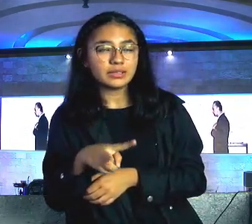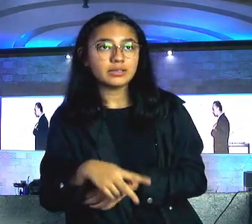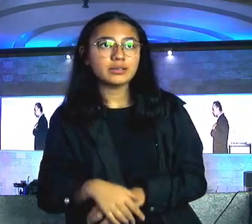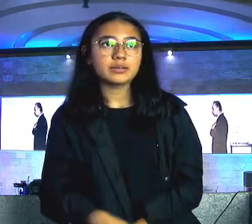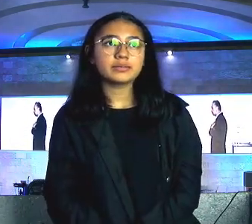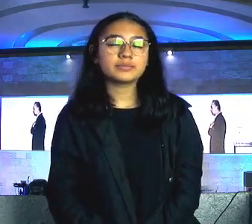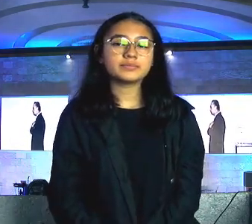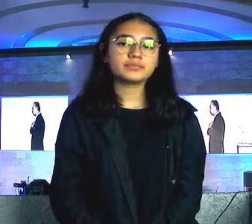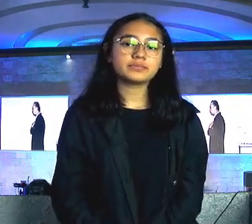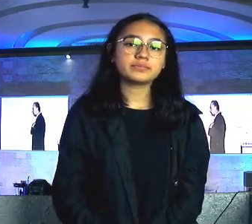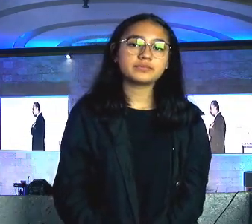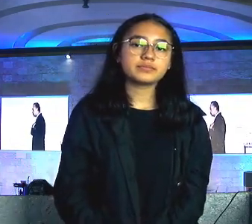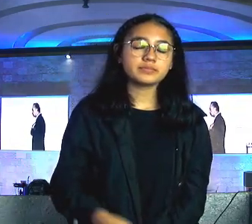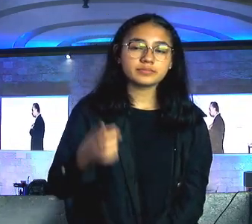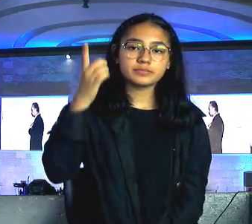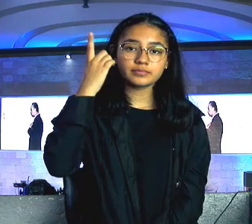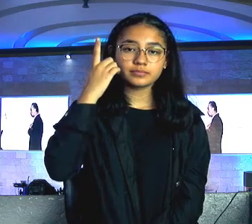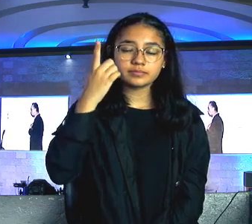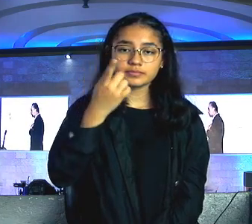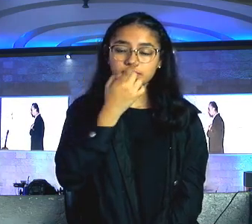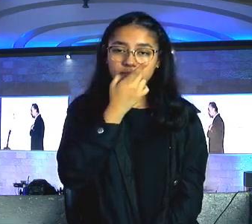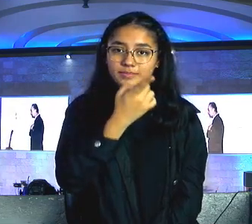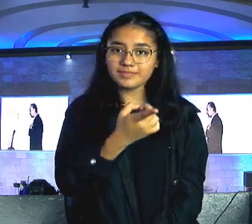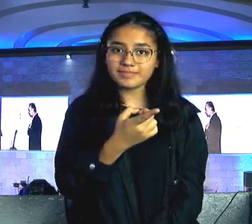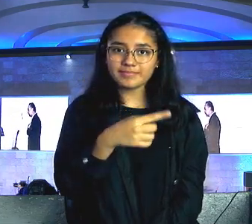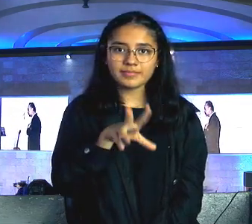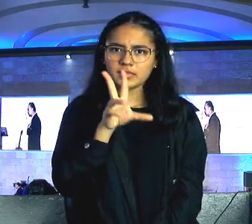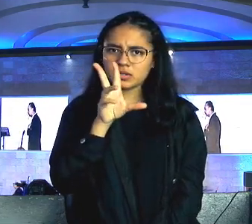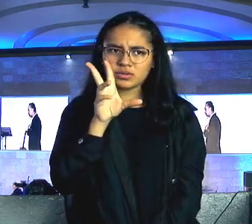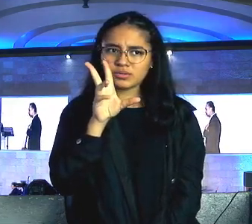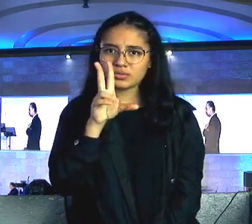Y Dios simplemente nos dirá, yo nunca te dije nada.